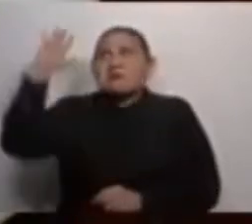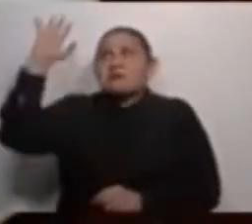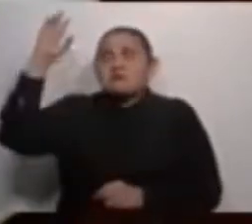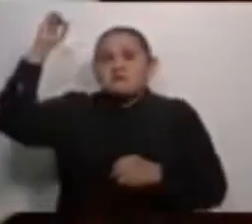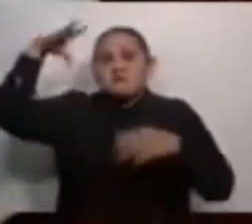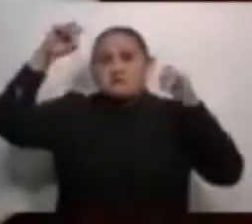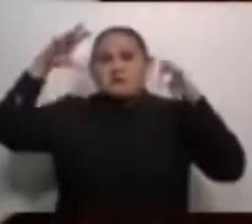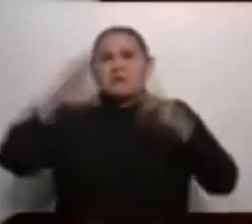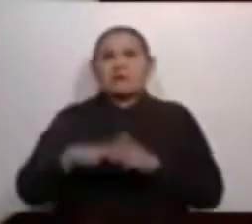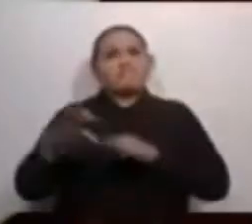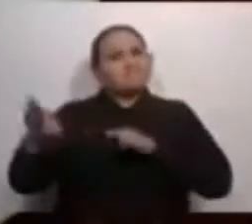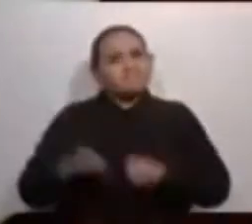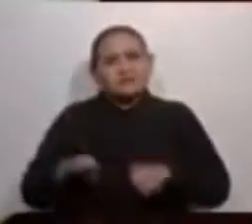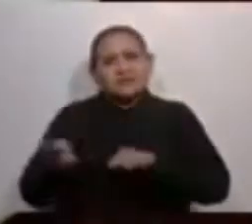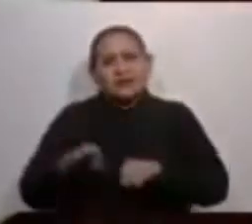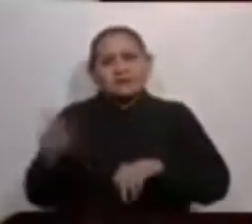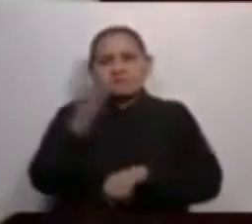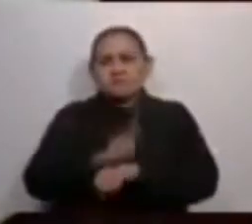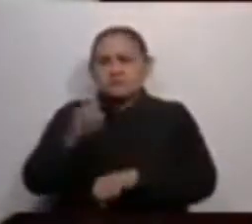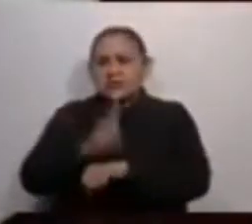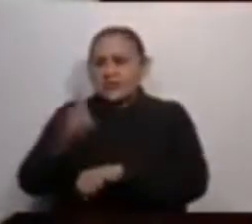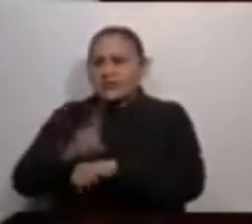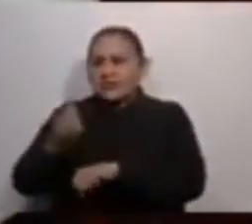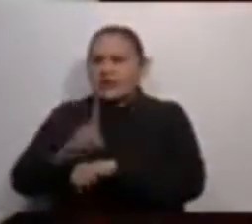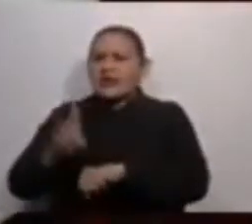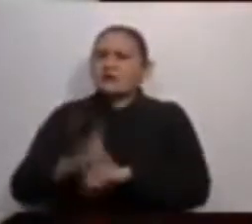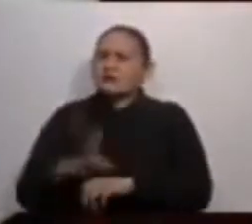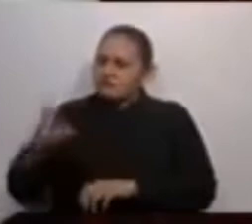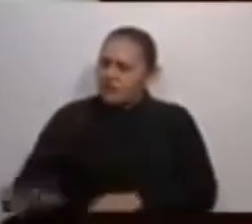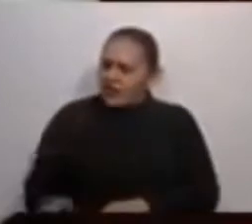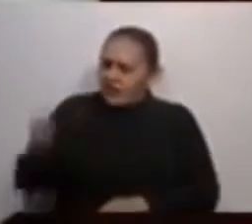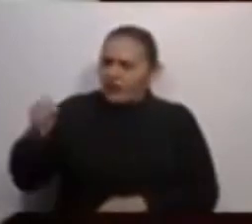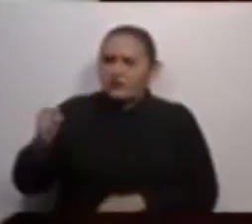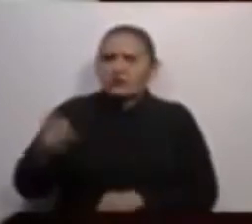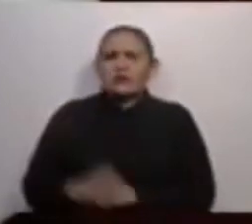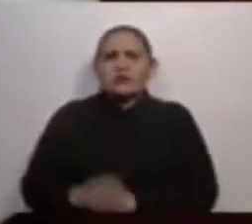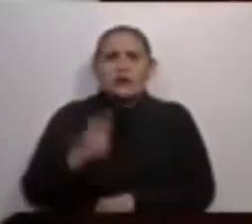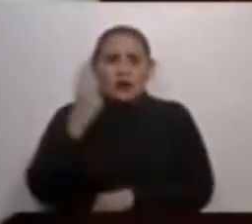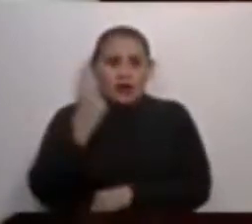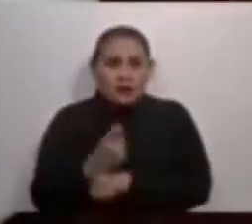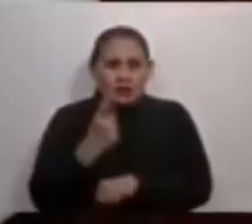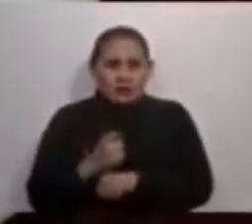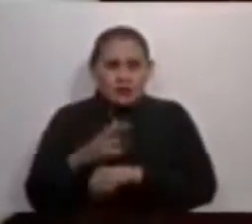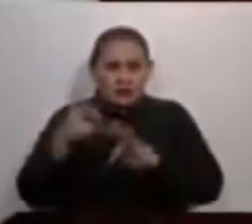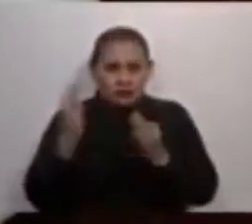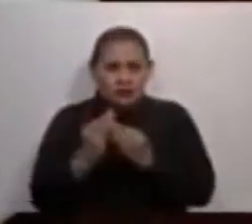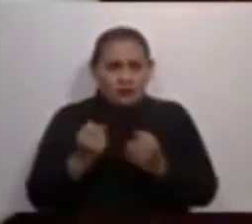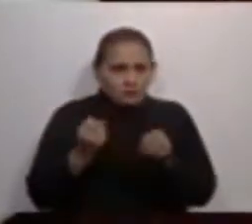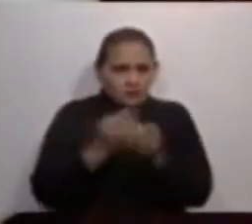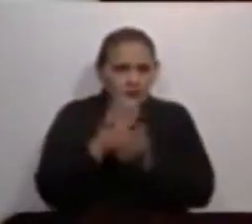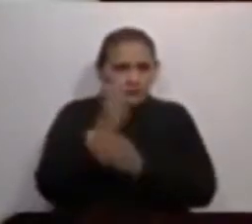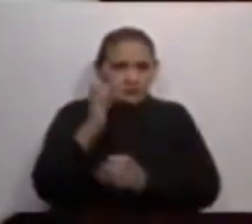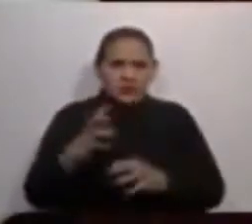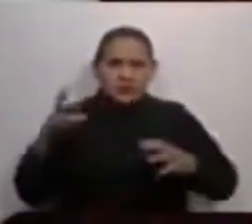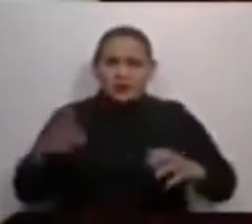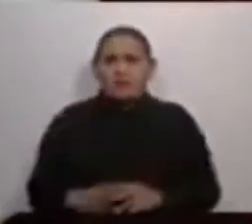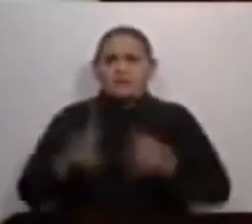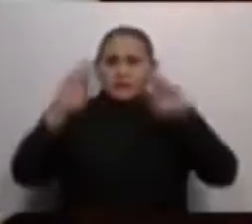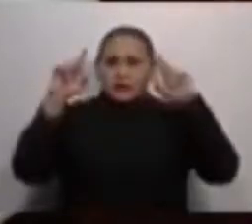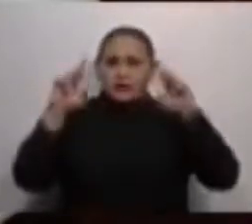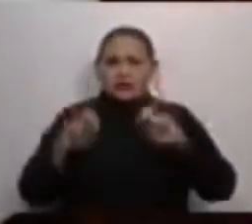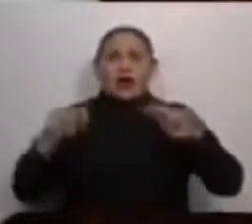cumplen sus faenas diarias con tesón y esfuerzo. La primera condición para lograr salir de esta crisis es la